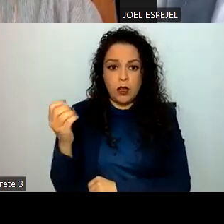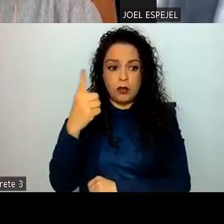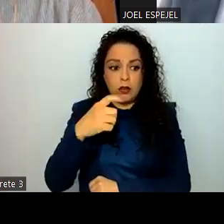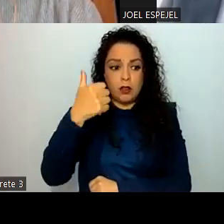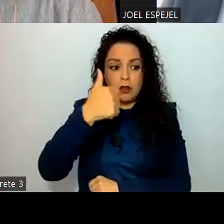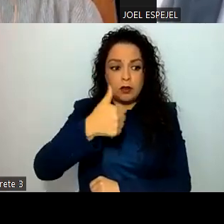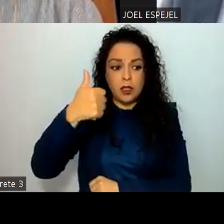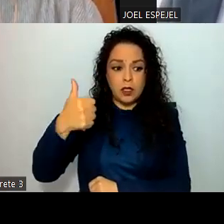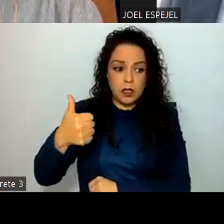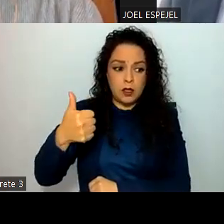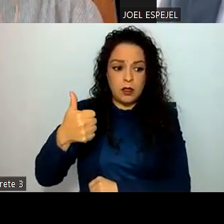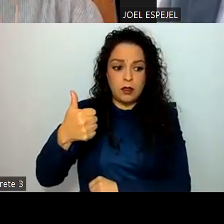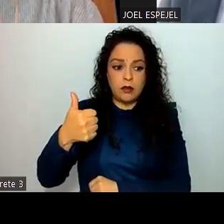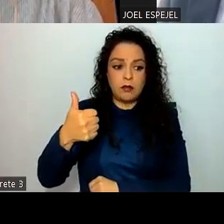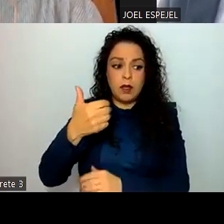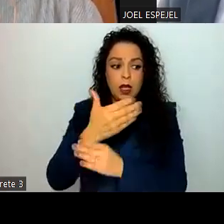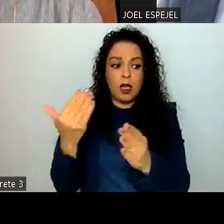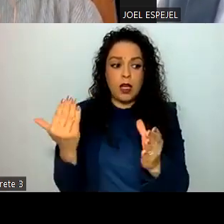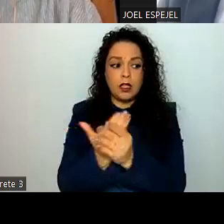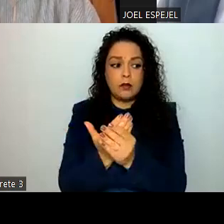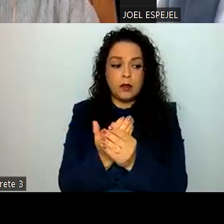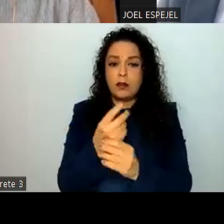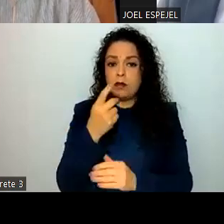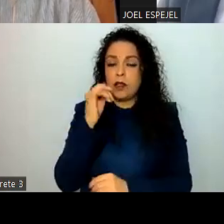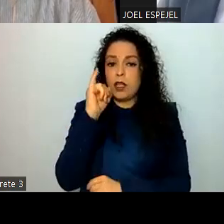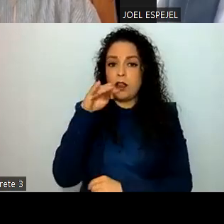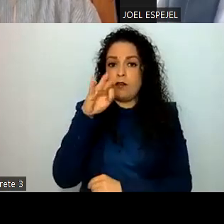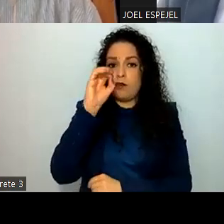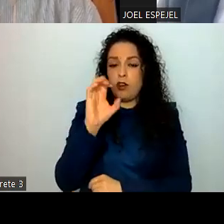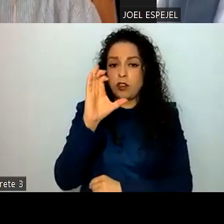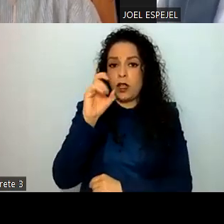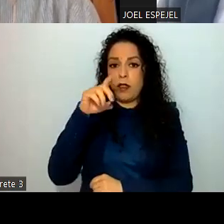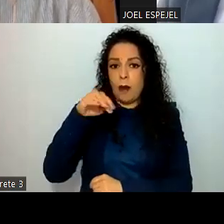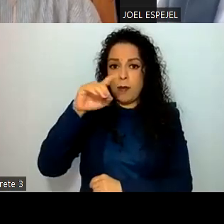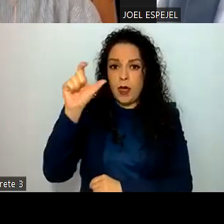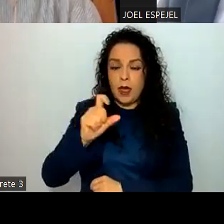000-166, recaída al expediente InfoCDMX